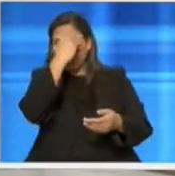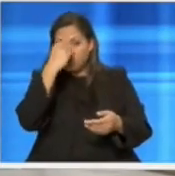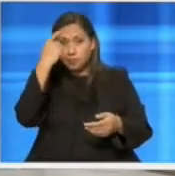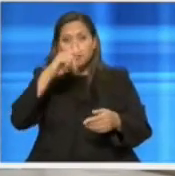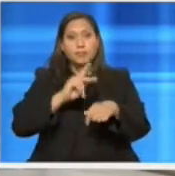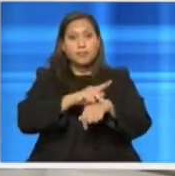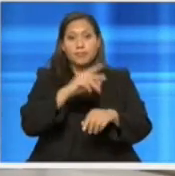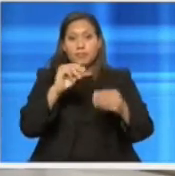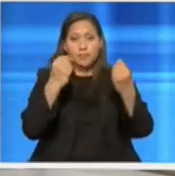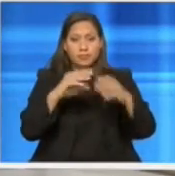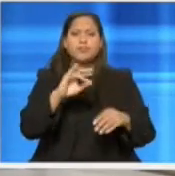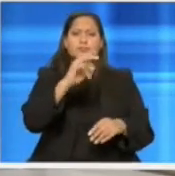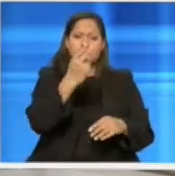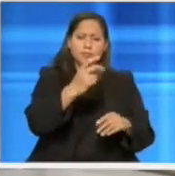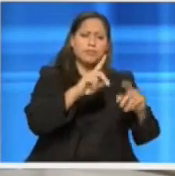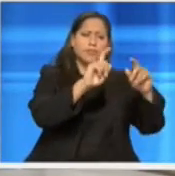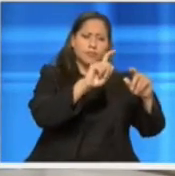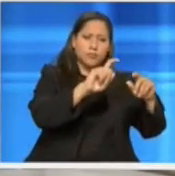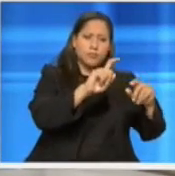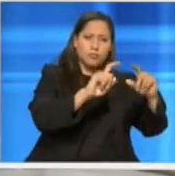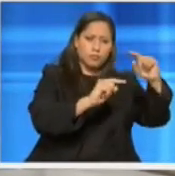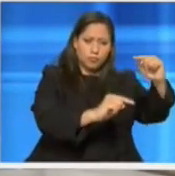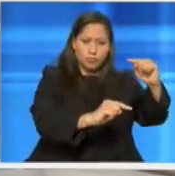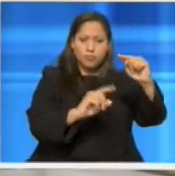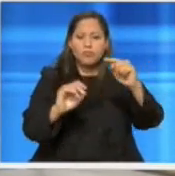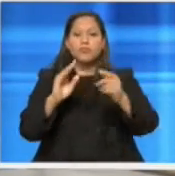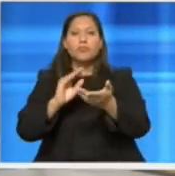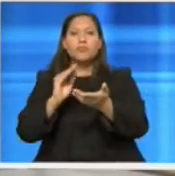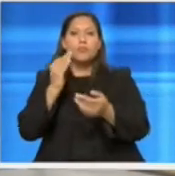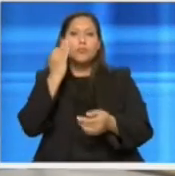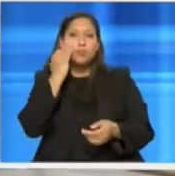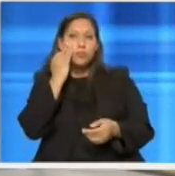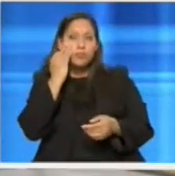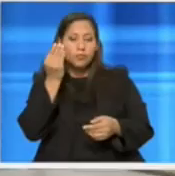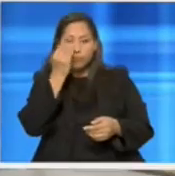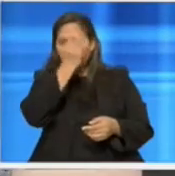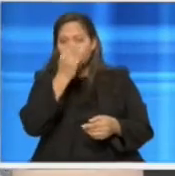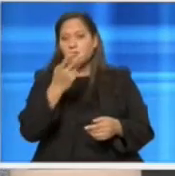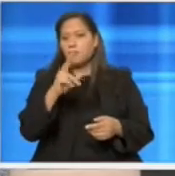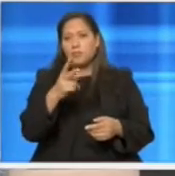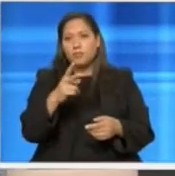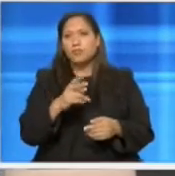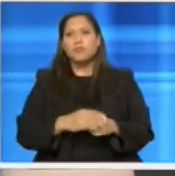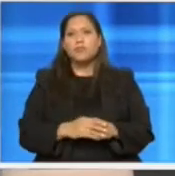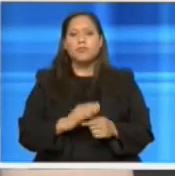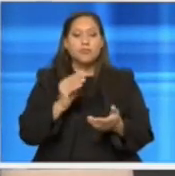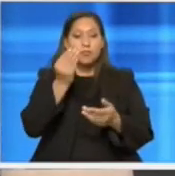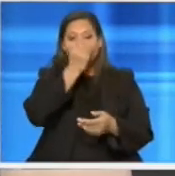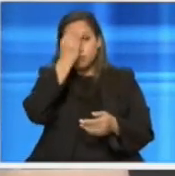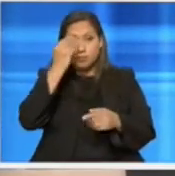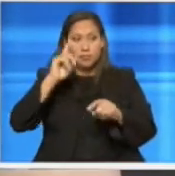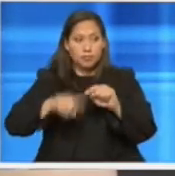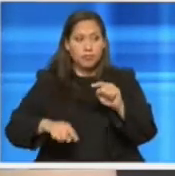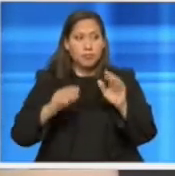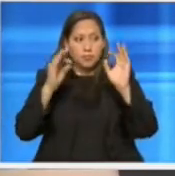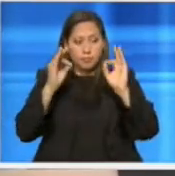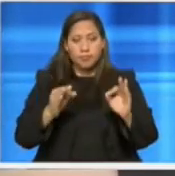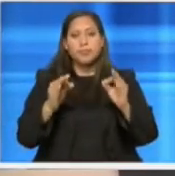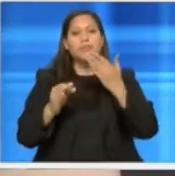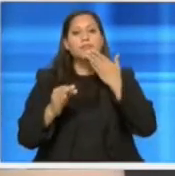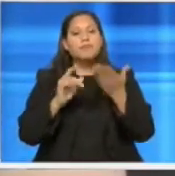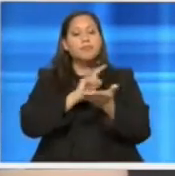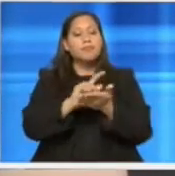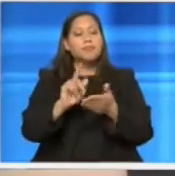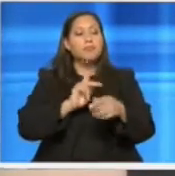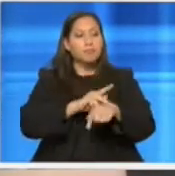tener o el agua micelar o las toallitas que hacen esa función. Puedes traer tu toallita o el agua micelar, te desmaquillas, queda perfectamente limpia la